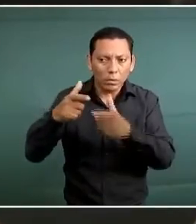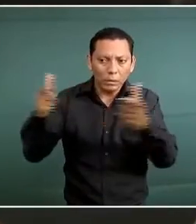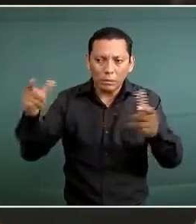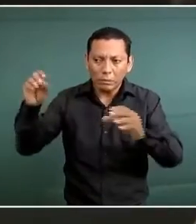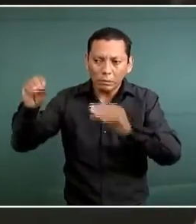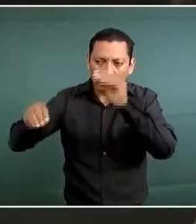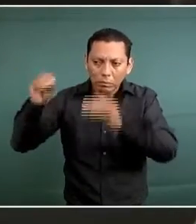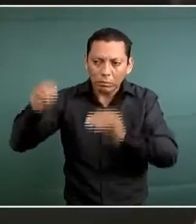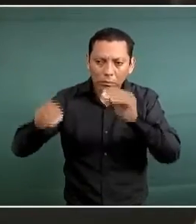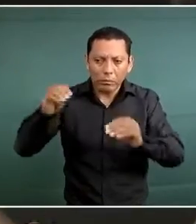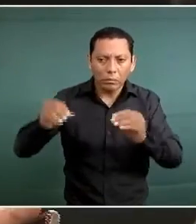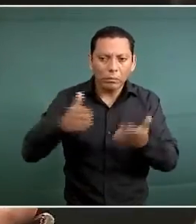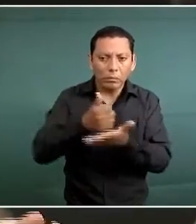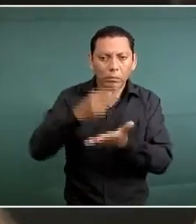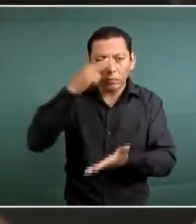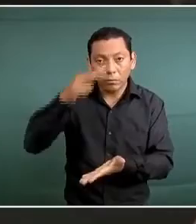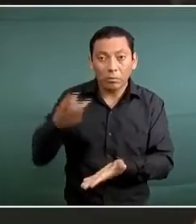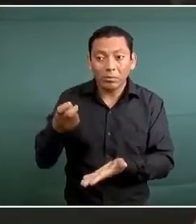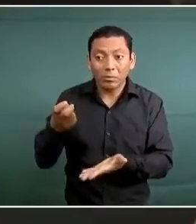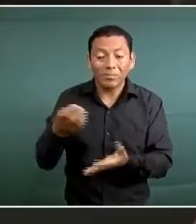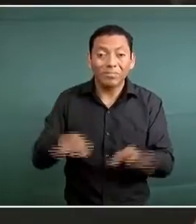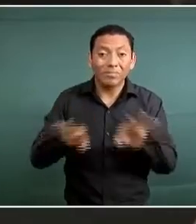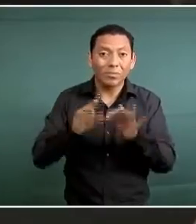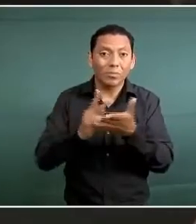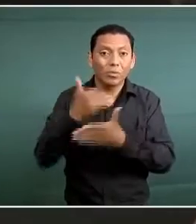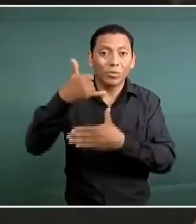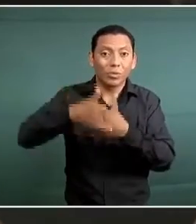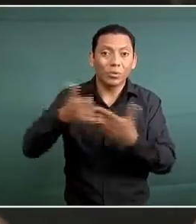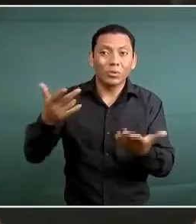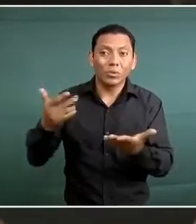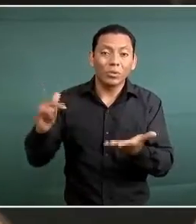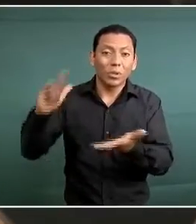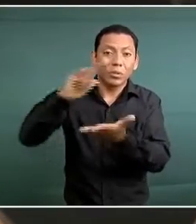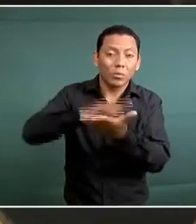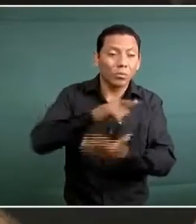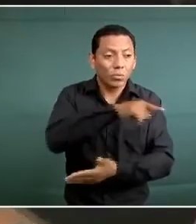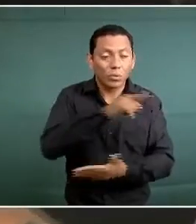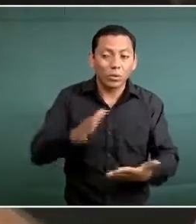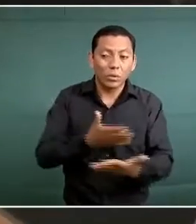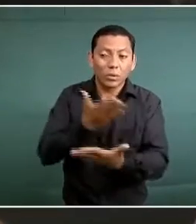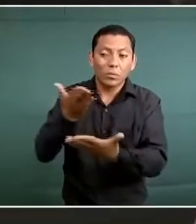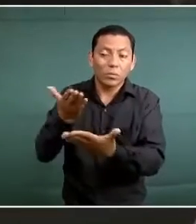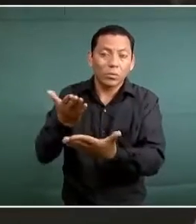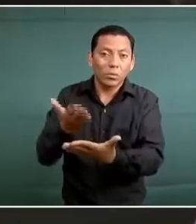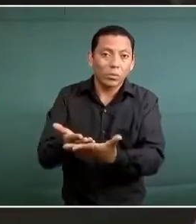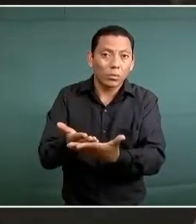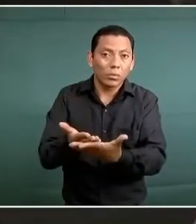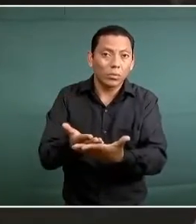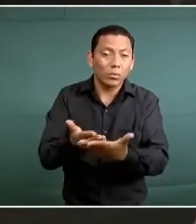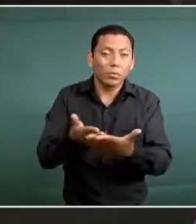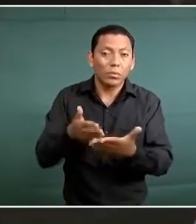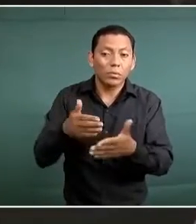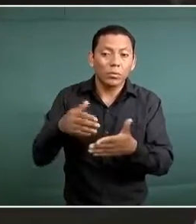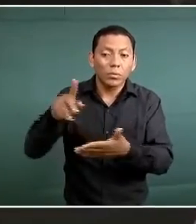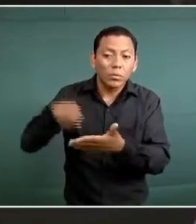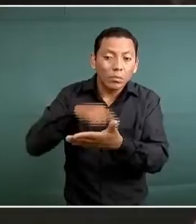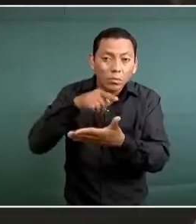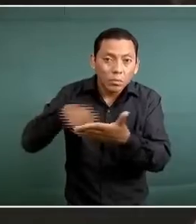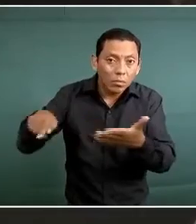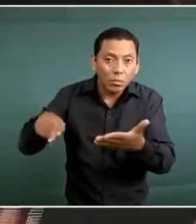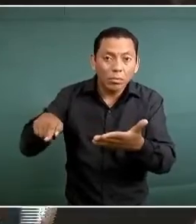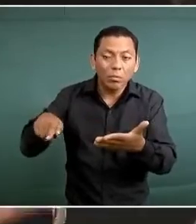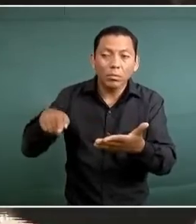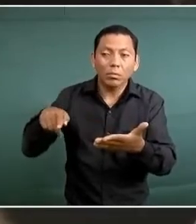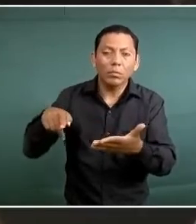de la terminal es parte del proyecto aeropuertuario que usted está proponiendo a partir de la cancelación del aeropuerto de